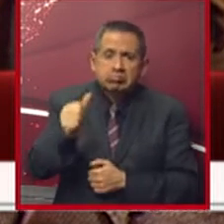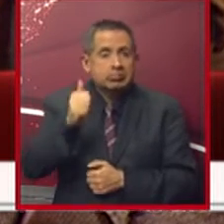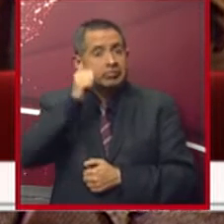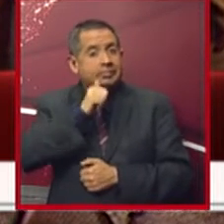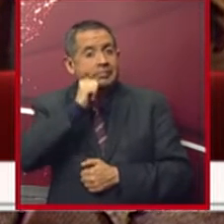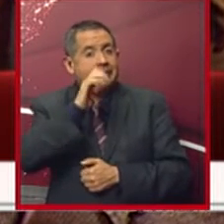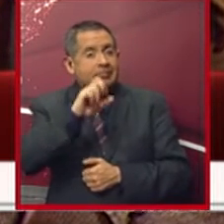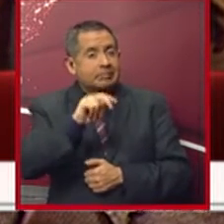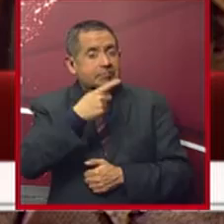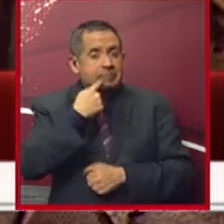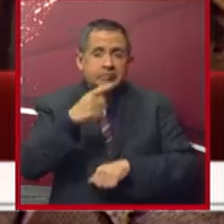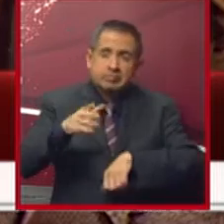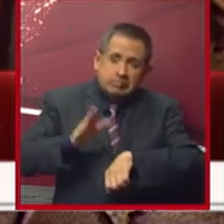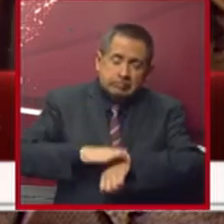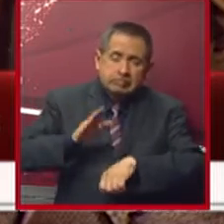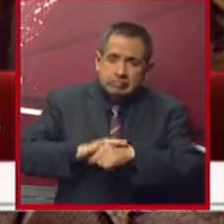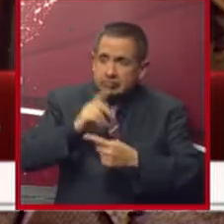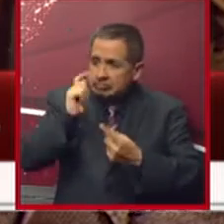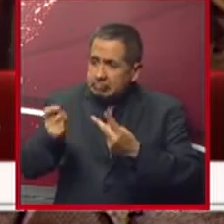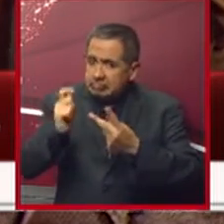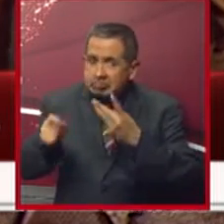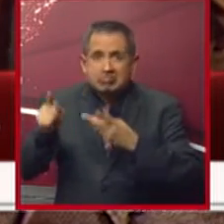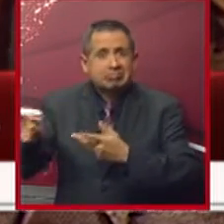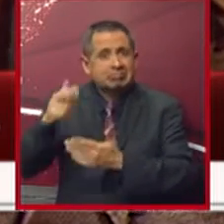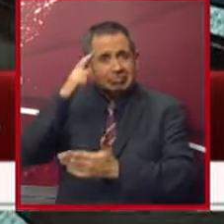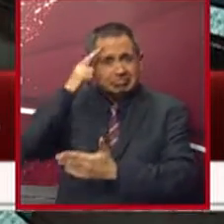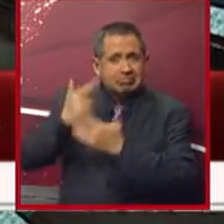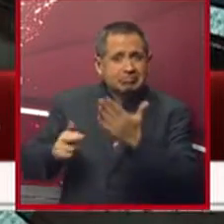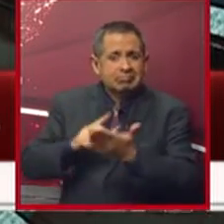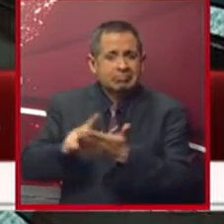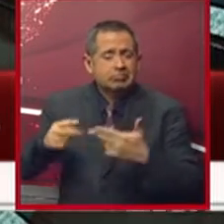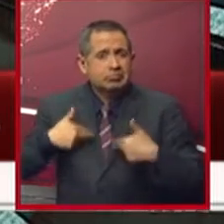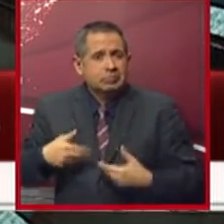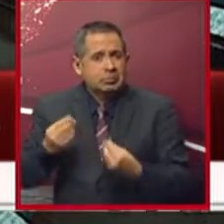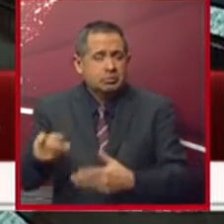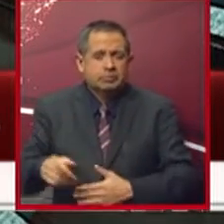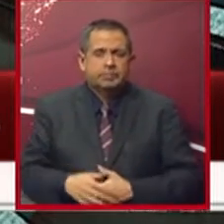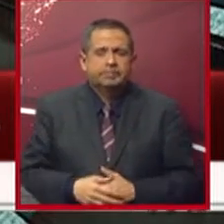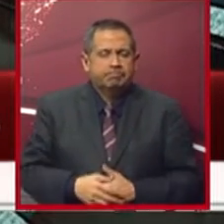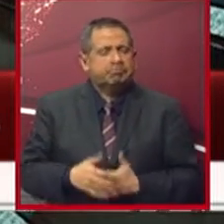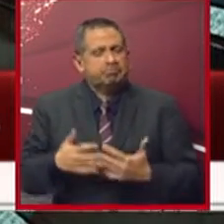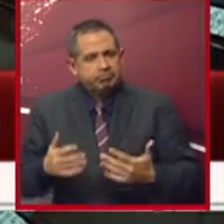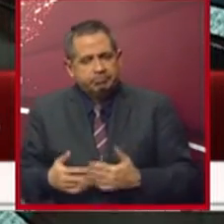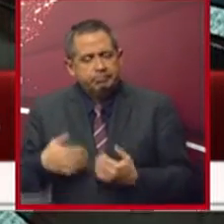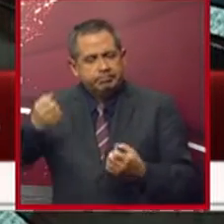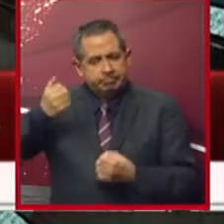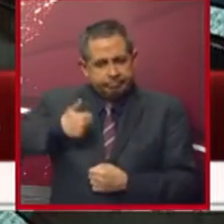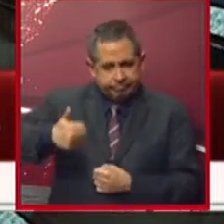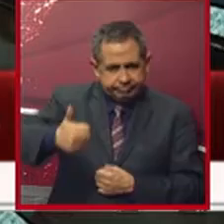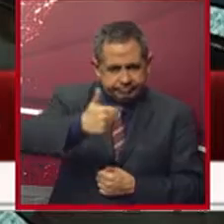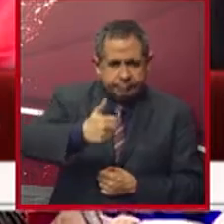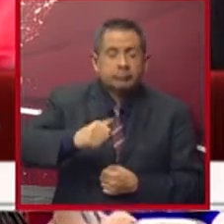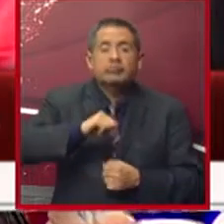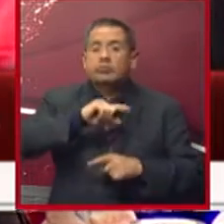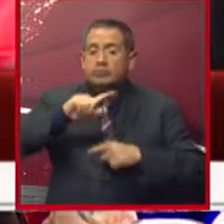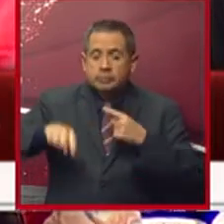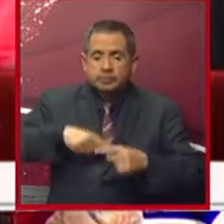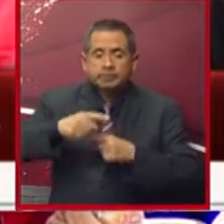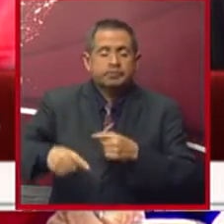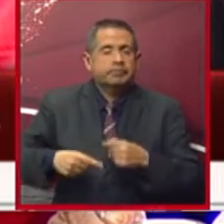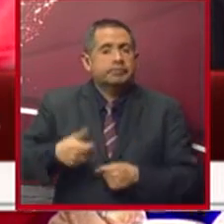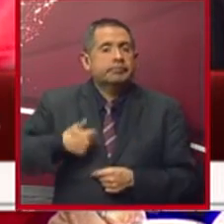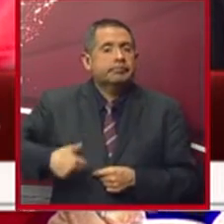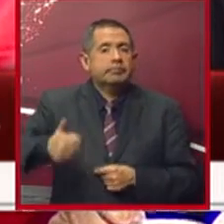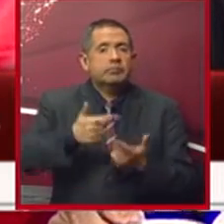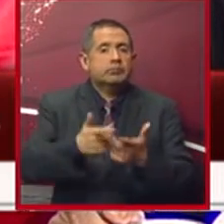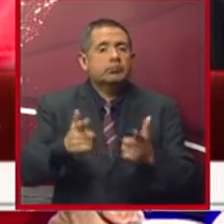que emite la CNDH por violaciones a los derechos humanos. Y luego de escuchar a los ponentes, las y los legisladores fijaron postura y respondieron a las inquietudes